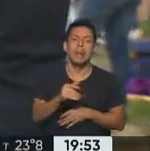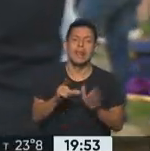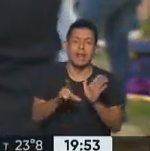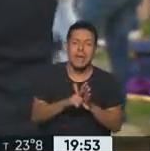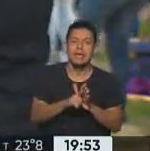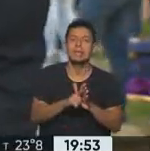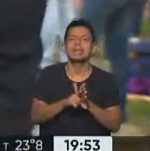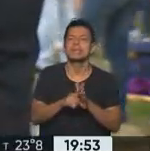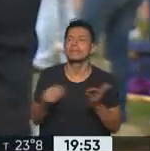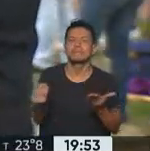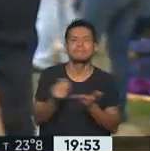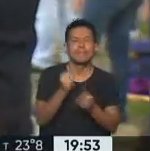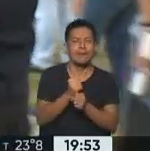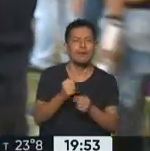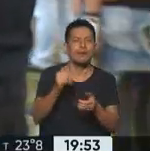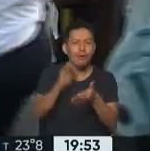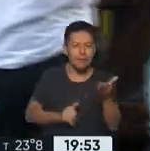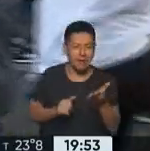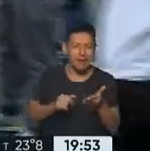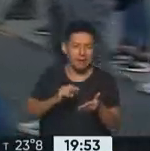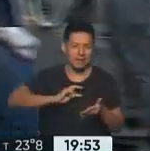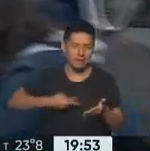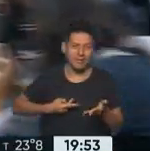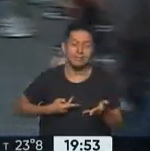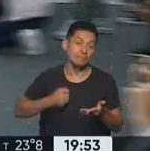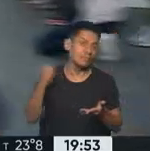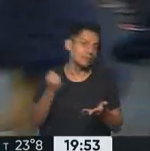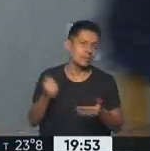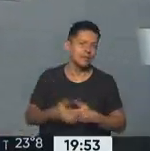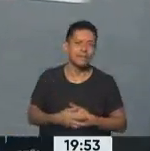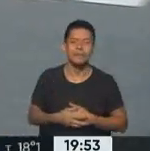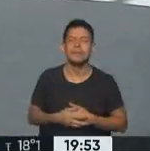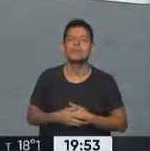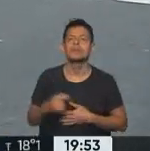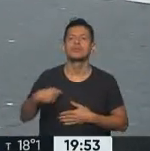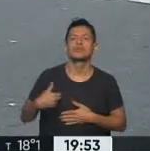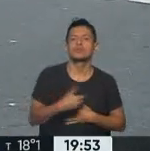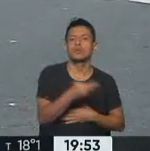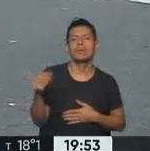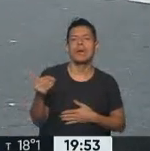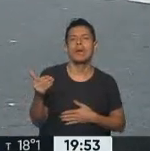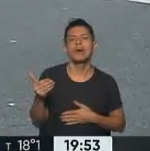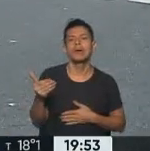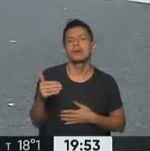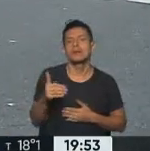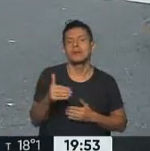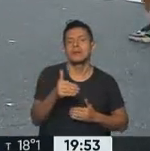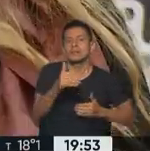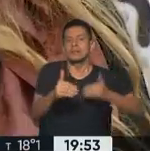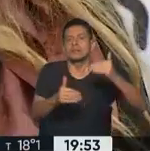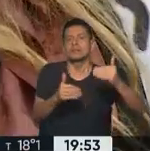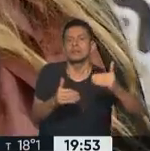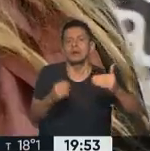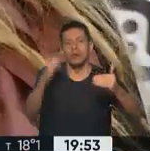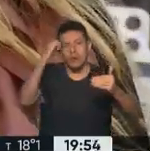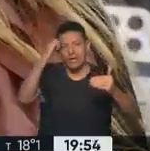cupo, del acceso al empleo formal. La verdad que maravilloso, maravilloso. No, la sociedad no va a la misma velocidad que va el